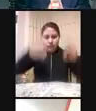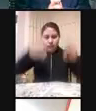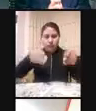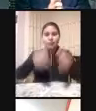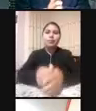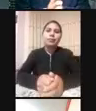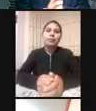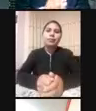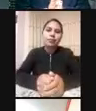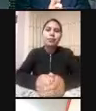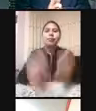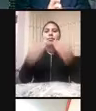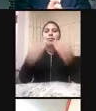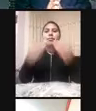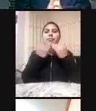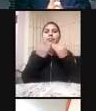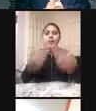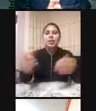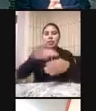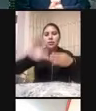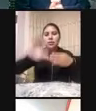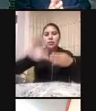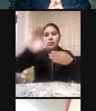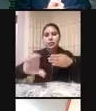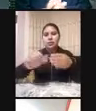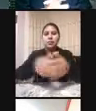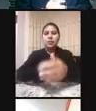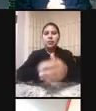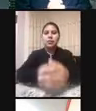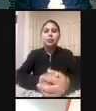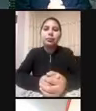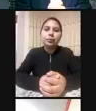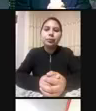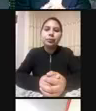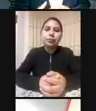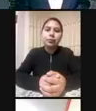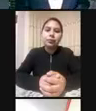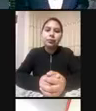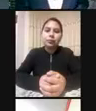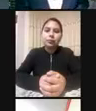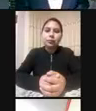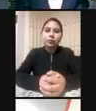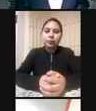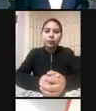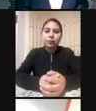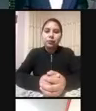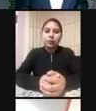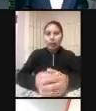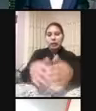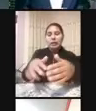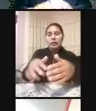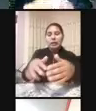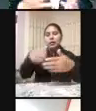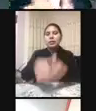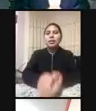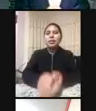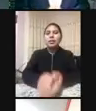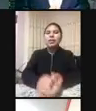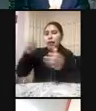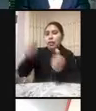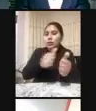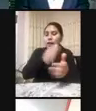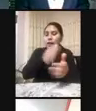Gracias, licenciada Marlene Mendieta. Queridos amigos, ella es especialista en psicología y nos estuvo compartiendo sobre todos